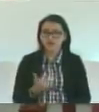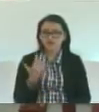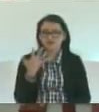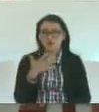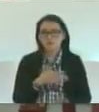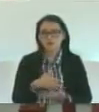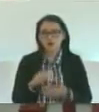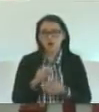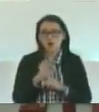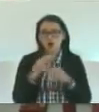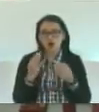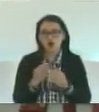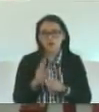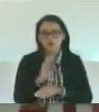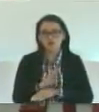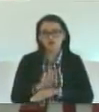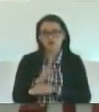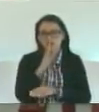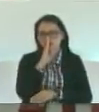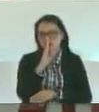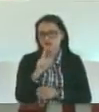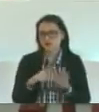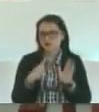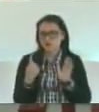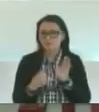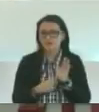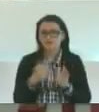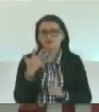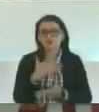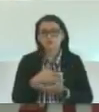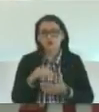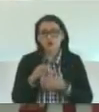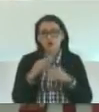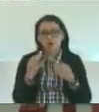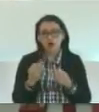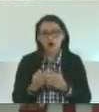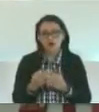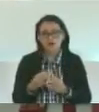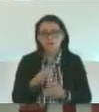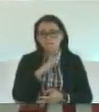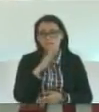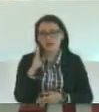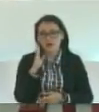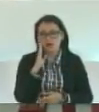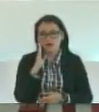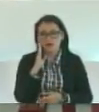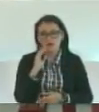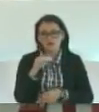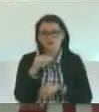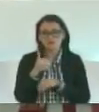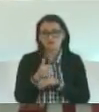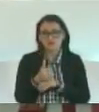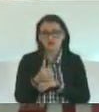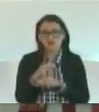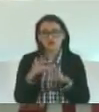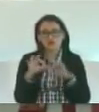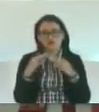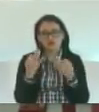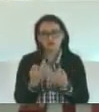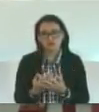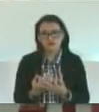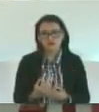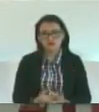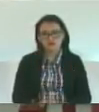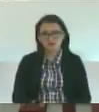hogares protegidos directamente de manera integral, 5 millones de hogares, con su madre jefa de hogar, con su padre jefe de hogar y toda su familia.